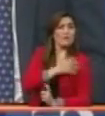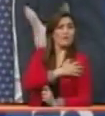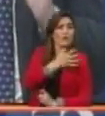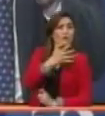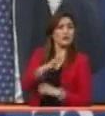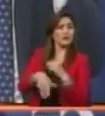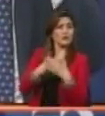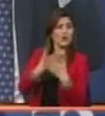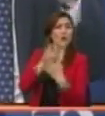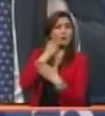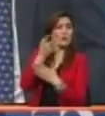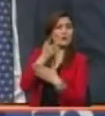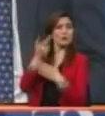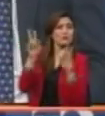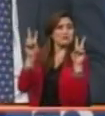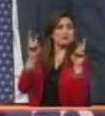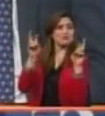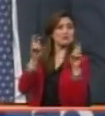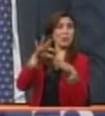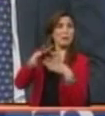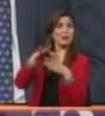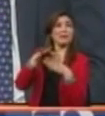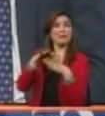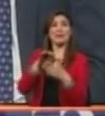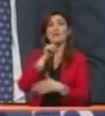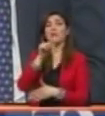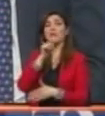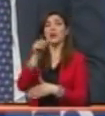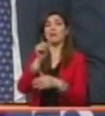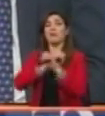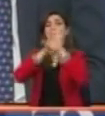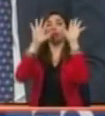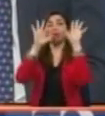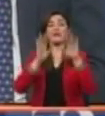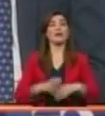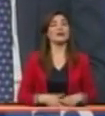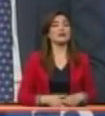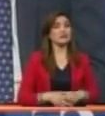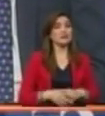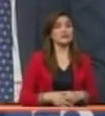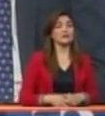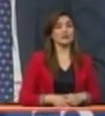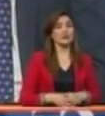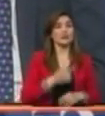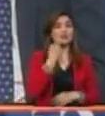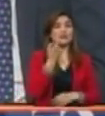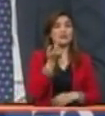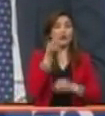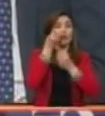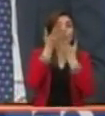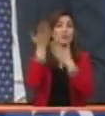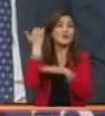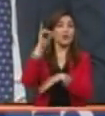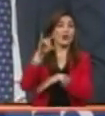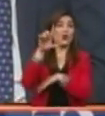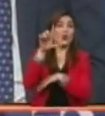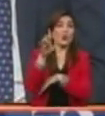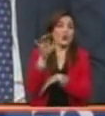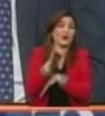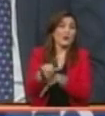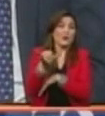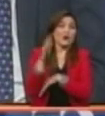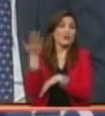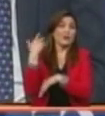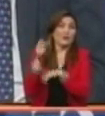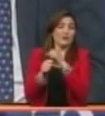sector fiscal. Digamos, esos son temas que todavía están por discutirse. Como usted bien dice, son medidas que ya las anunció en julio del año pasado, que van por el mismo